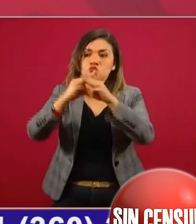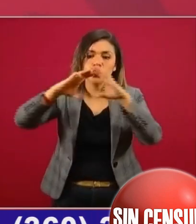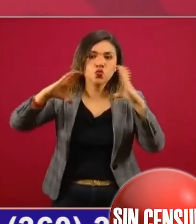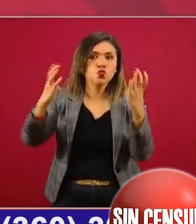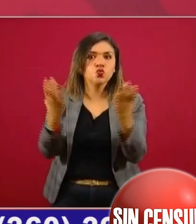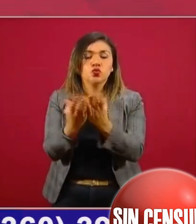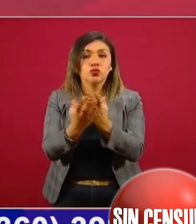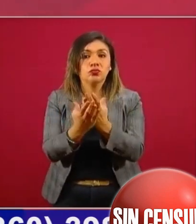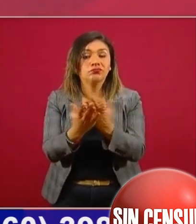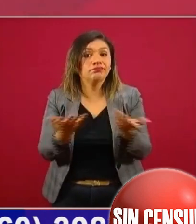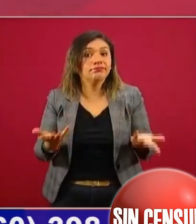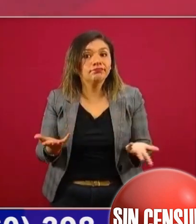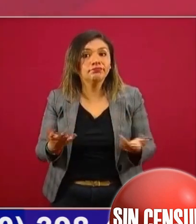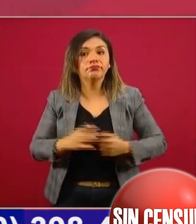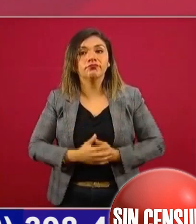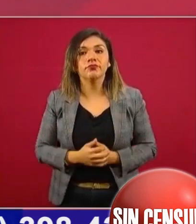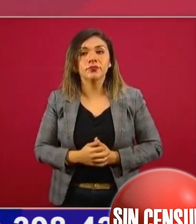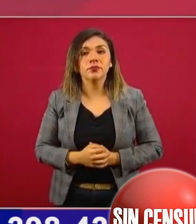Solo